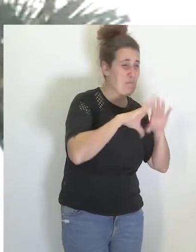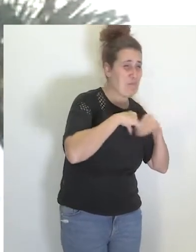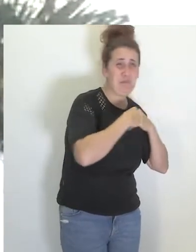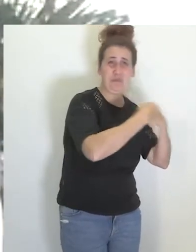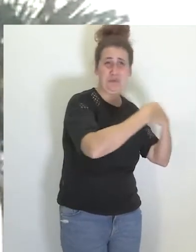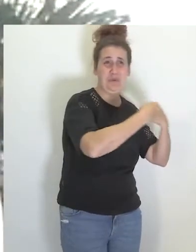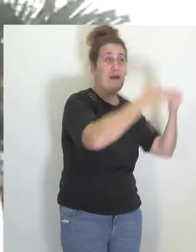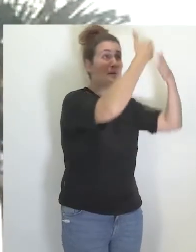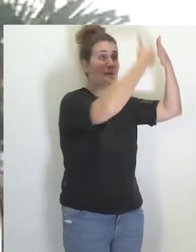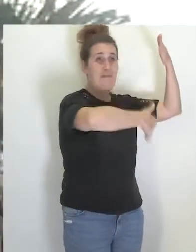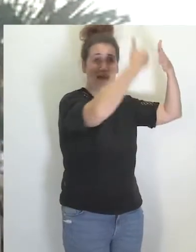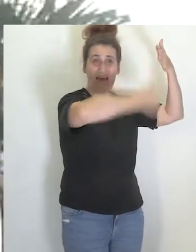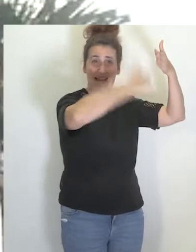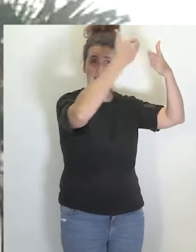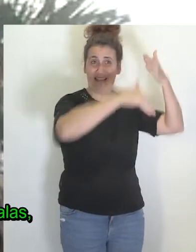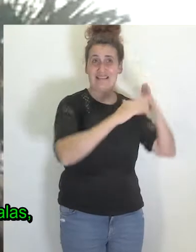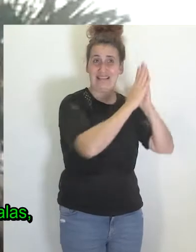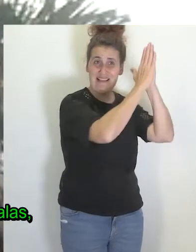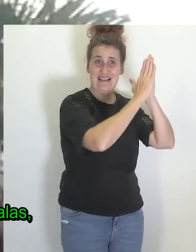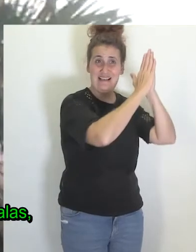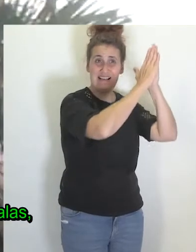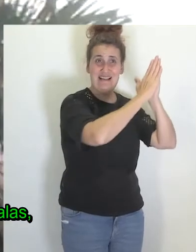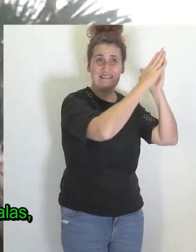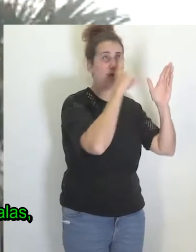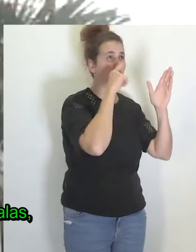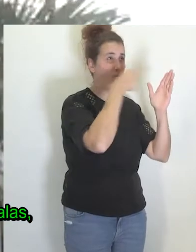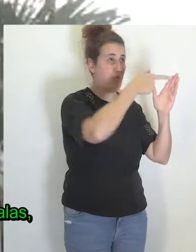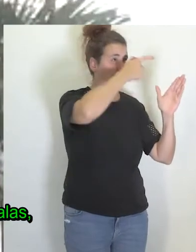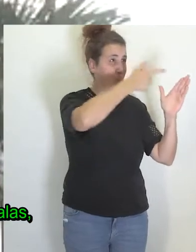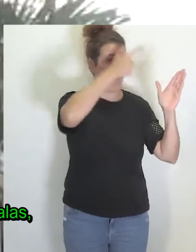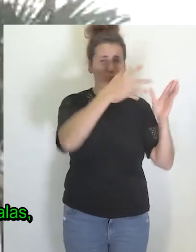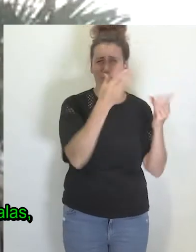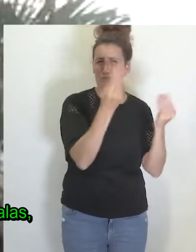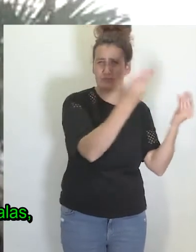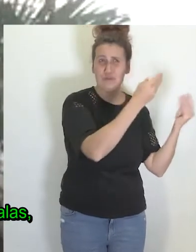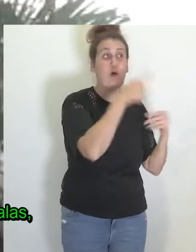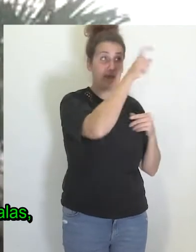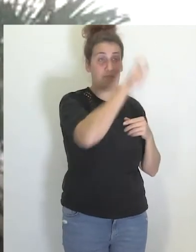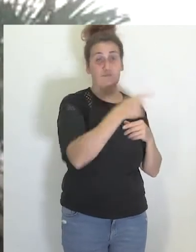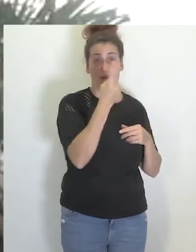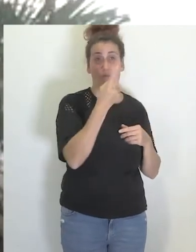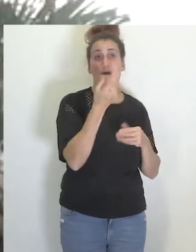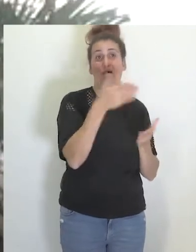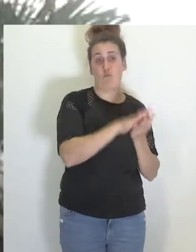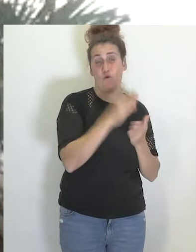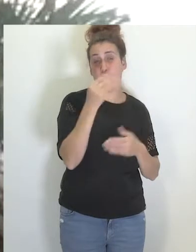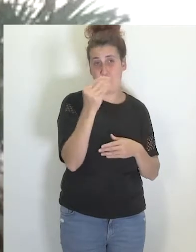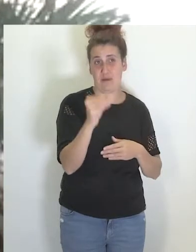en las paredes, con un montón de hoyos, producto de los impactos de bala, y ahí murió un joven.